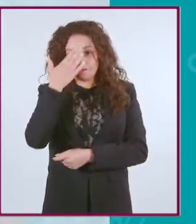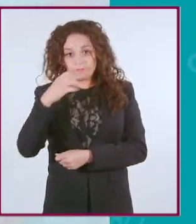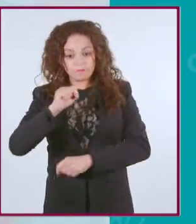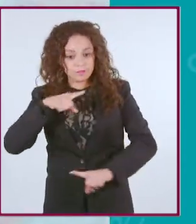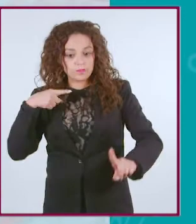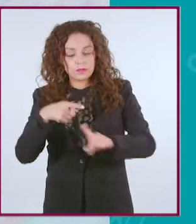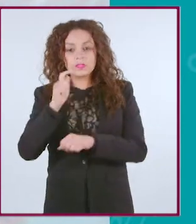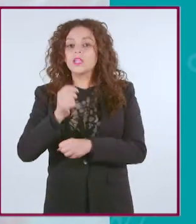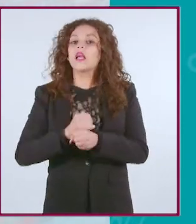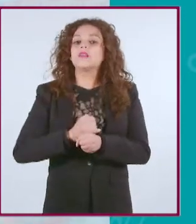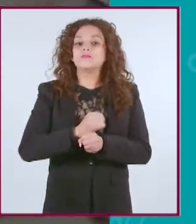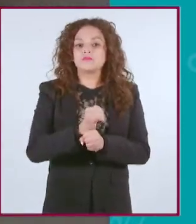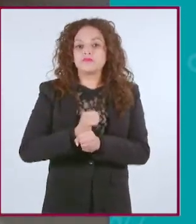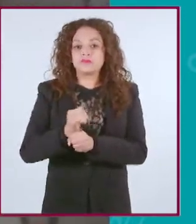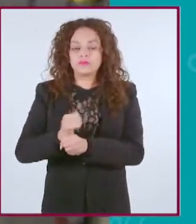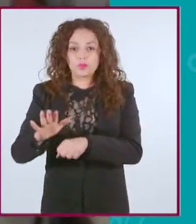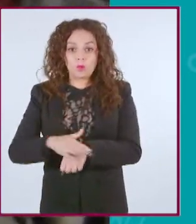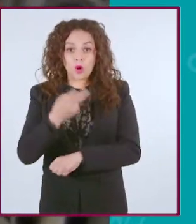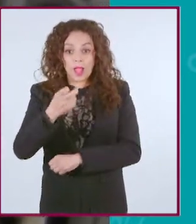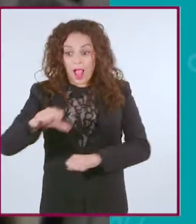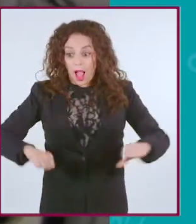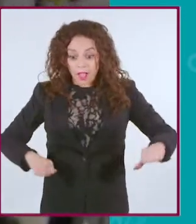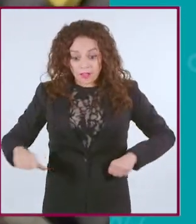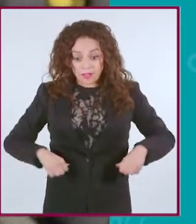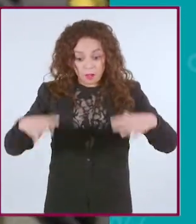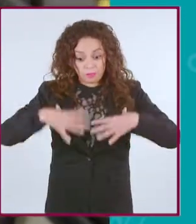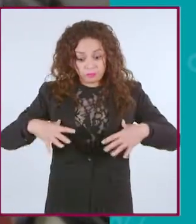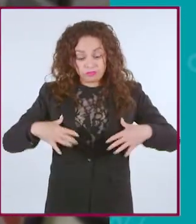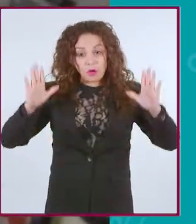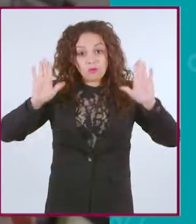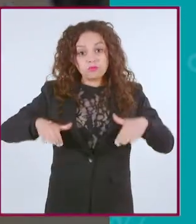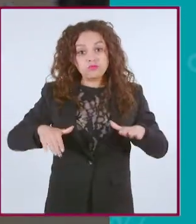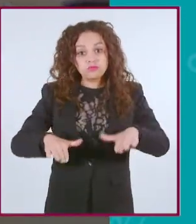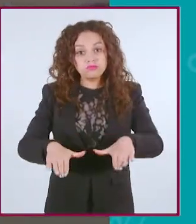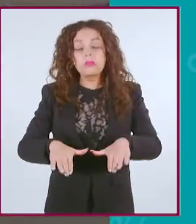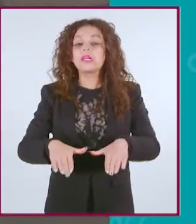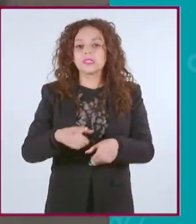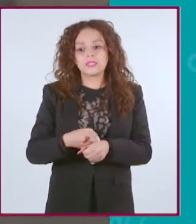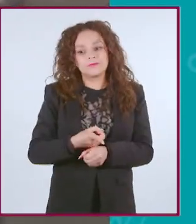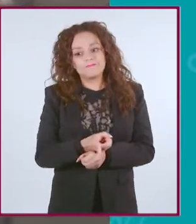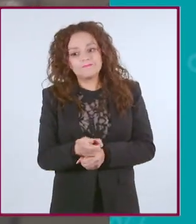a la investigación, debido a que la actividad textil ha tomado otro rumbo.